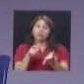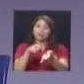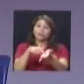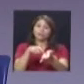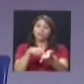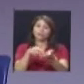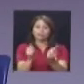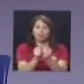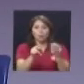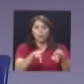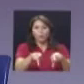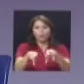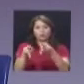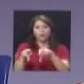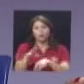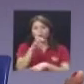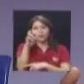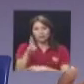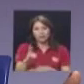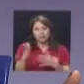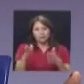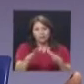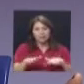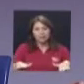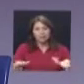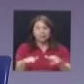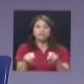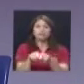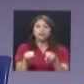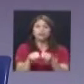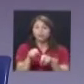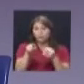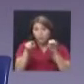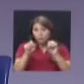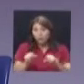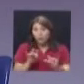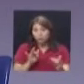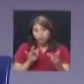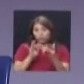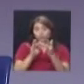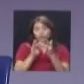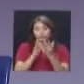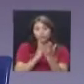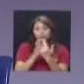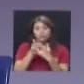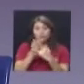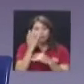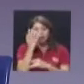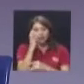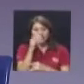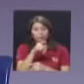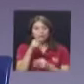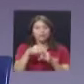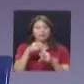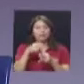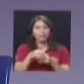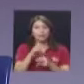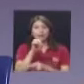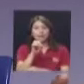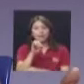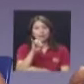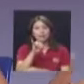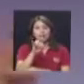en nuestros gobernantes también puede comunicarse a través de nuestro facebook y reverencias